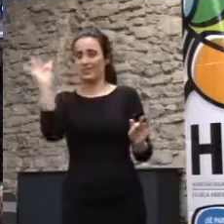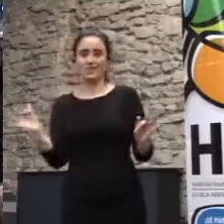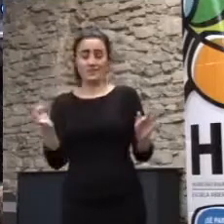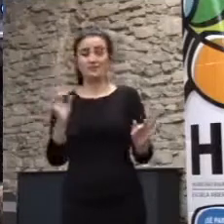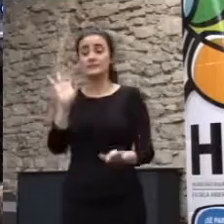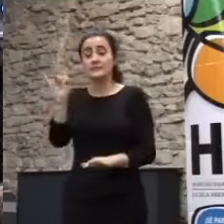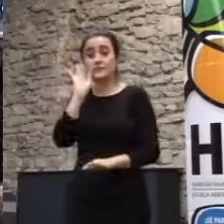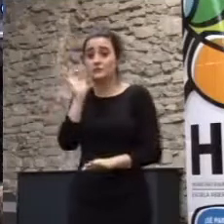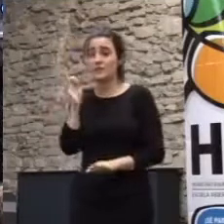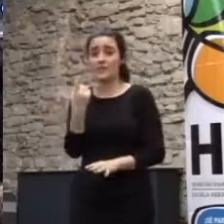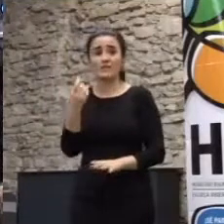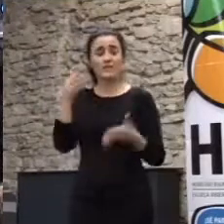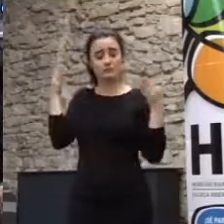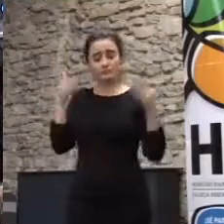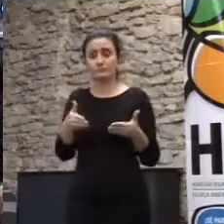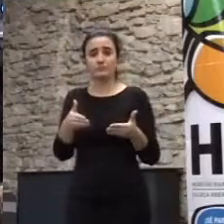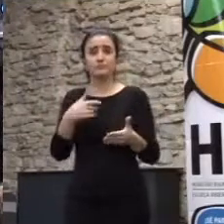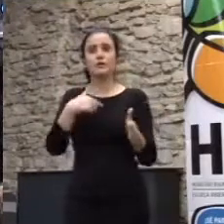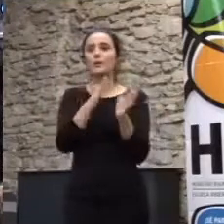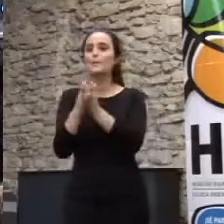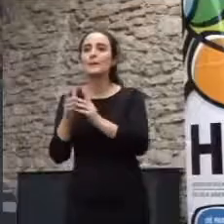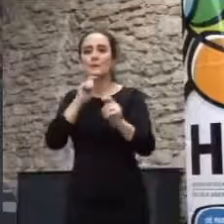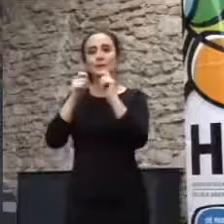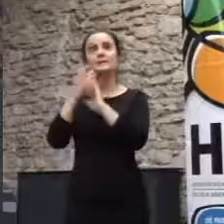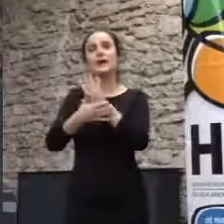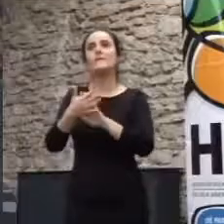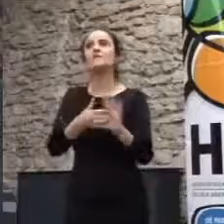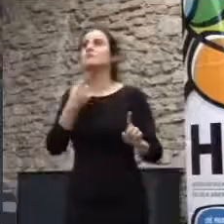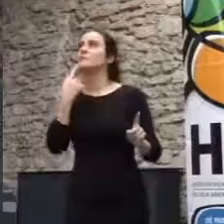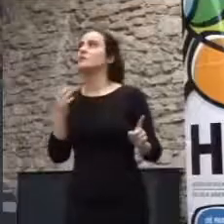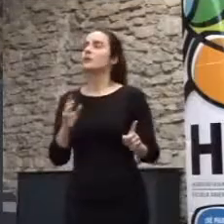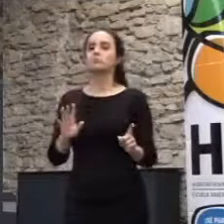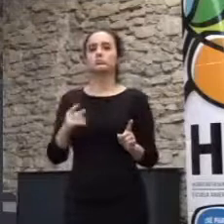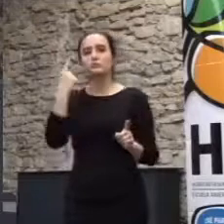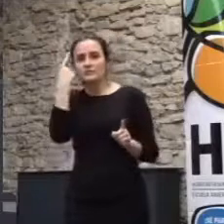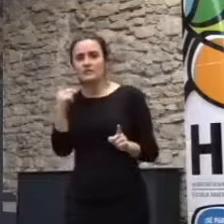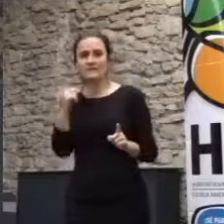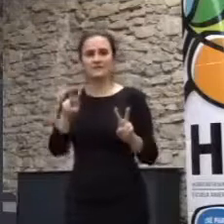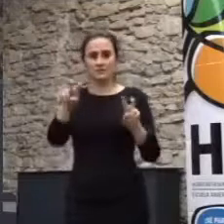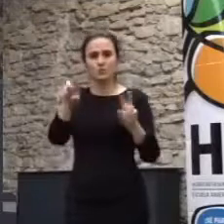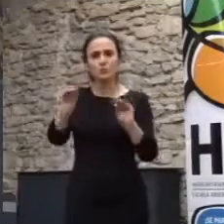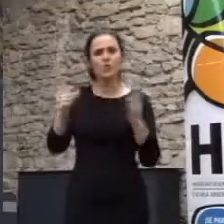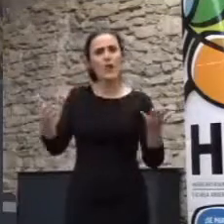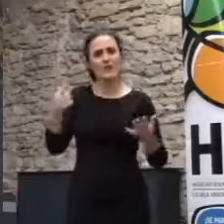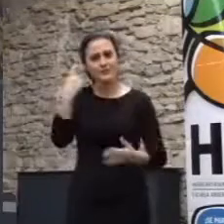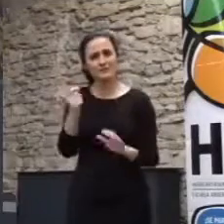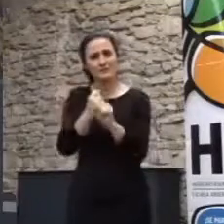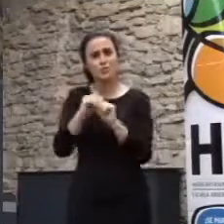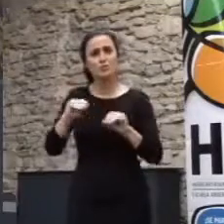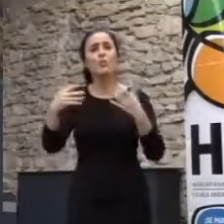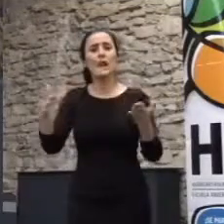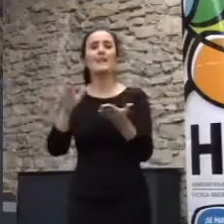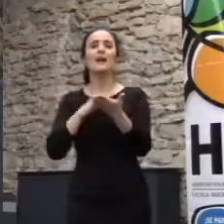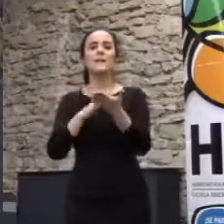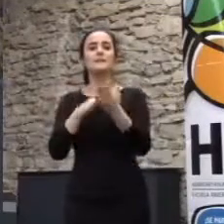muy sacrificado. Y hablando con gente, con compañeros periodistas, nos decían, pero ¿sabes lo que estás haciendo? Claro, porque hacer una revista digital está